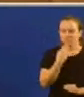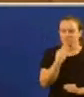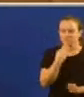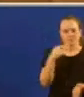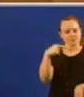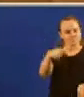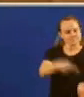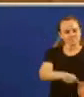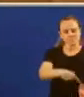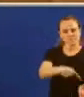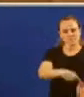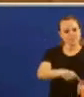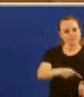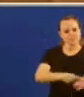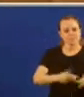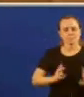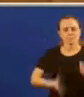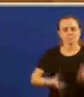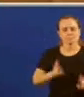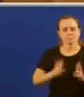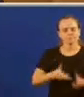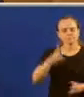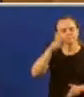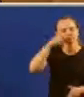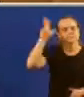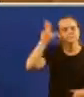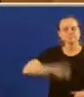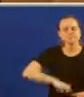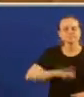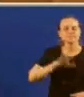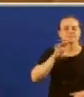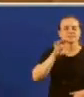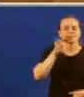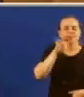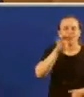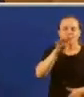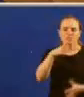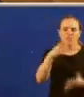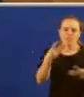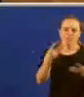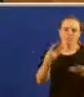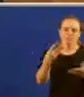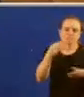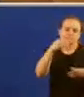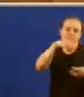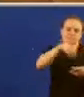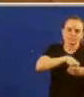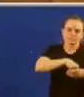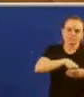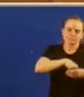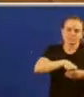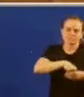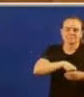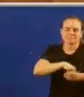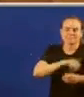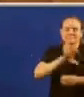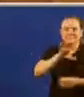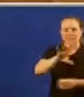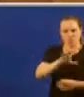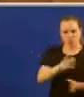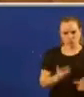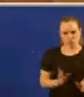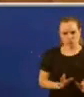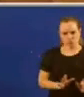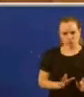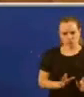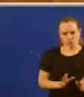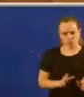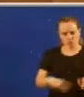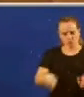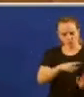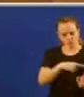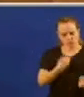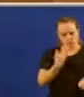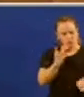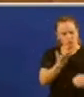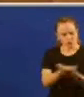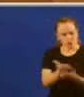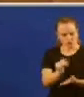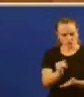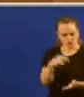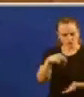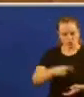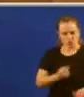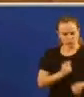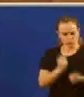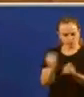reconheza como unha nación nun Estado confederal. No bloque temos a nosa proposta que se quere ya podo trasladar o xe mesmo.